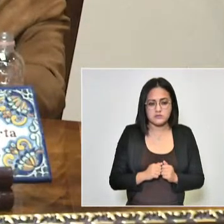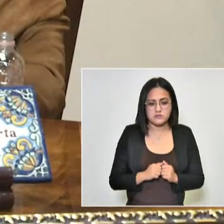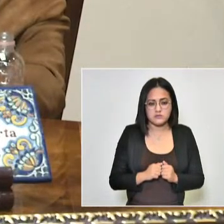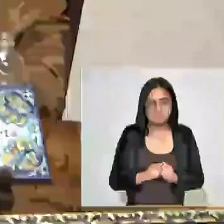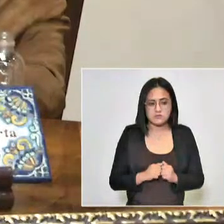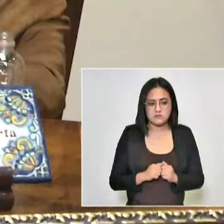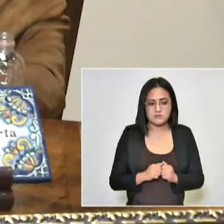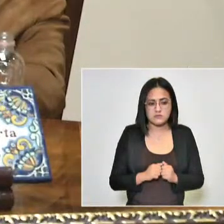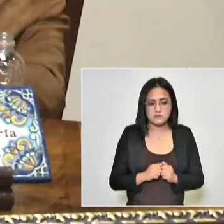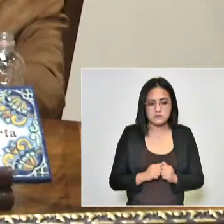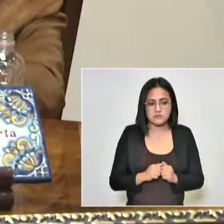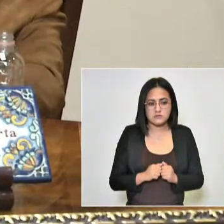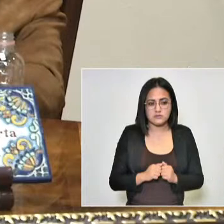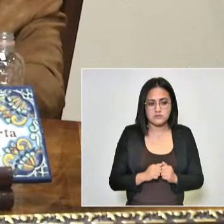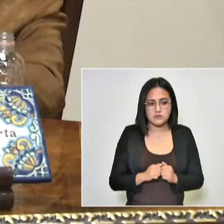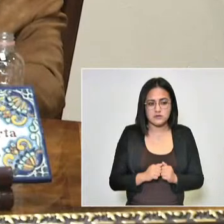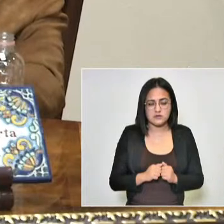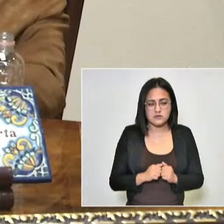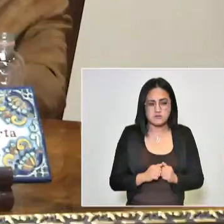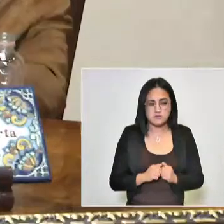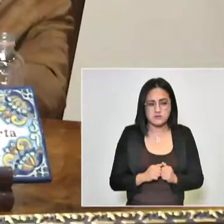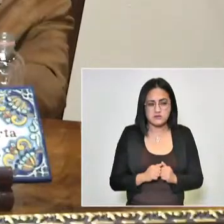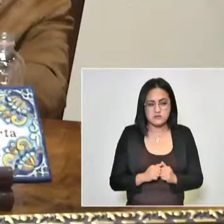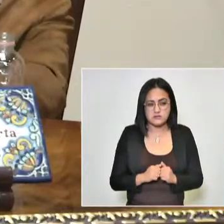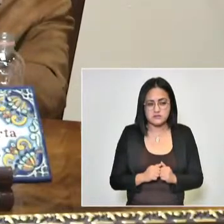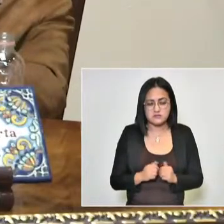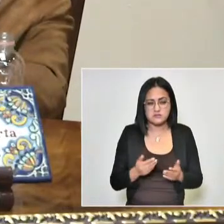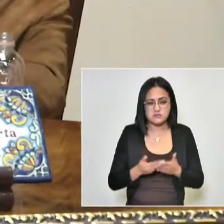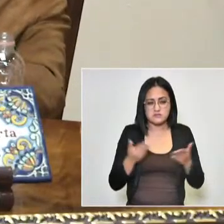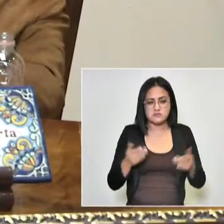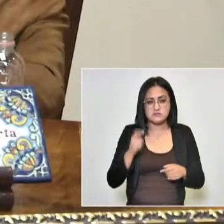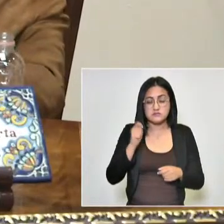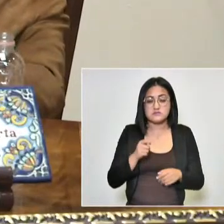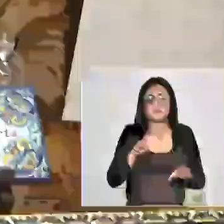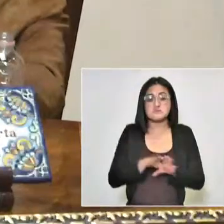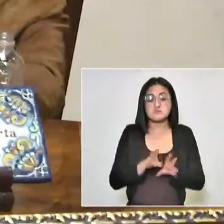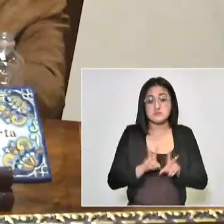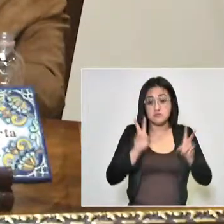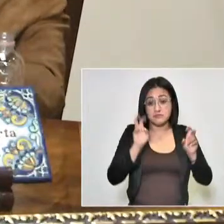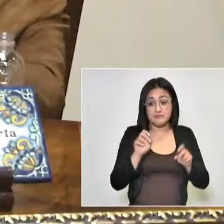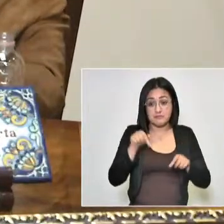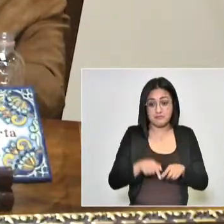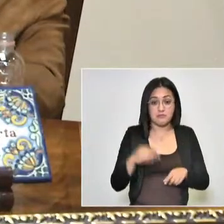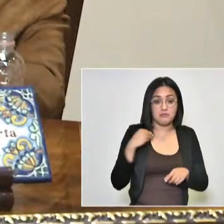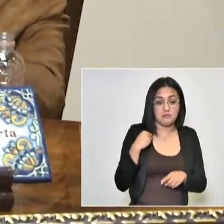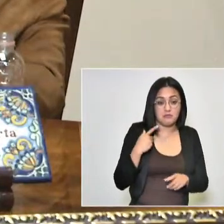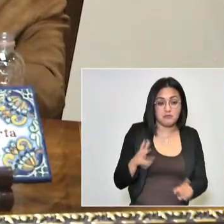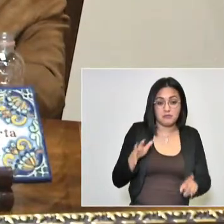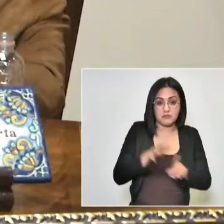Sí, ¿verdad? Hoy no sé cómo se denominen, pero